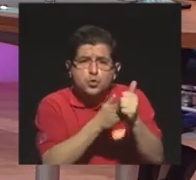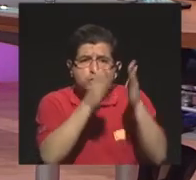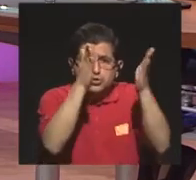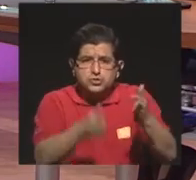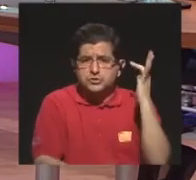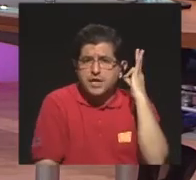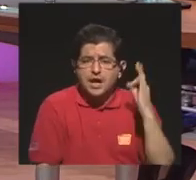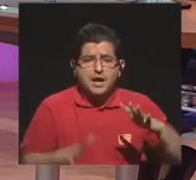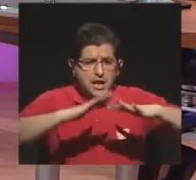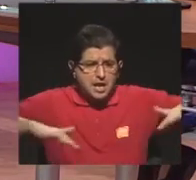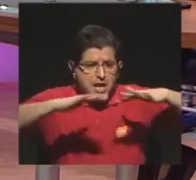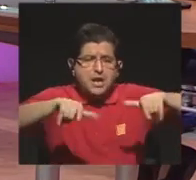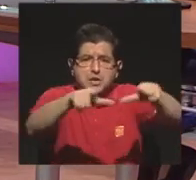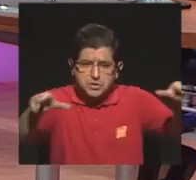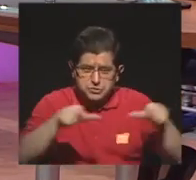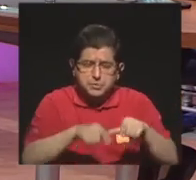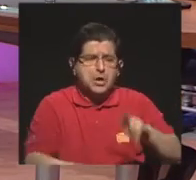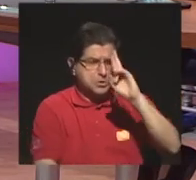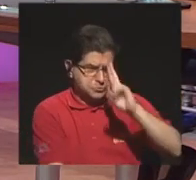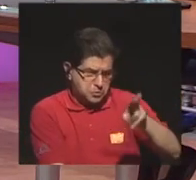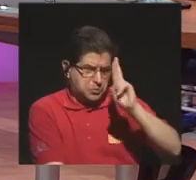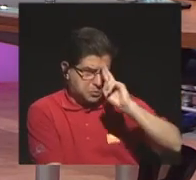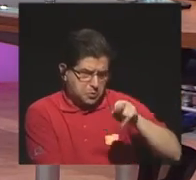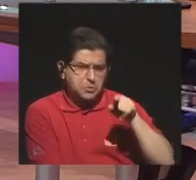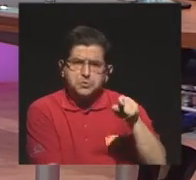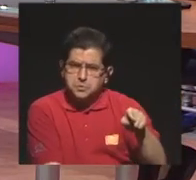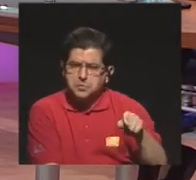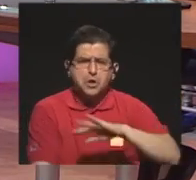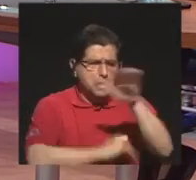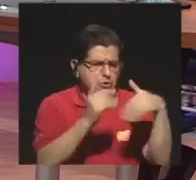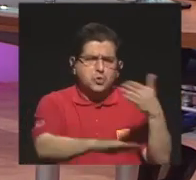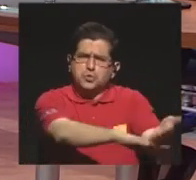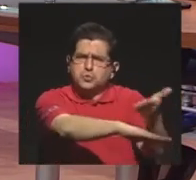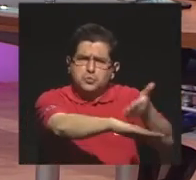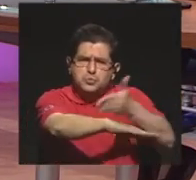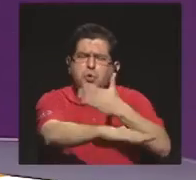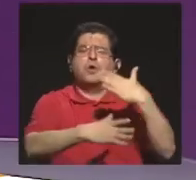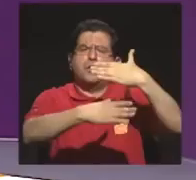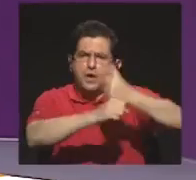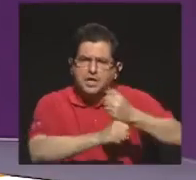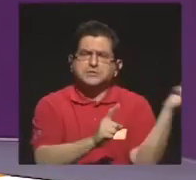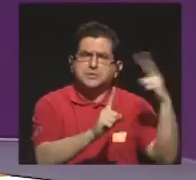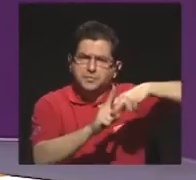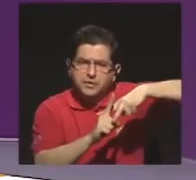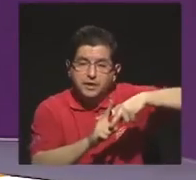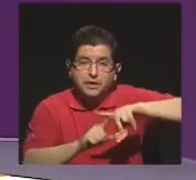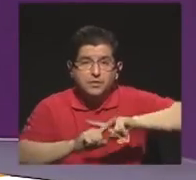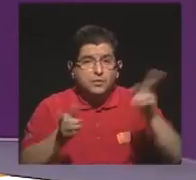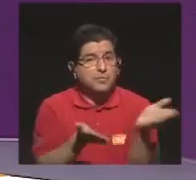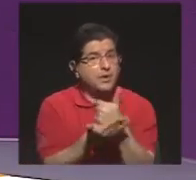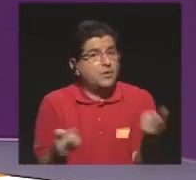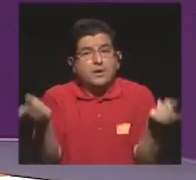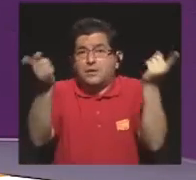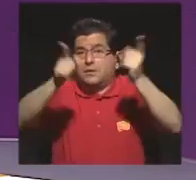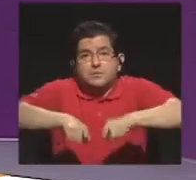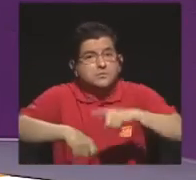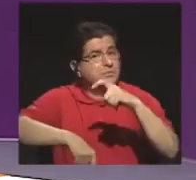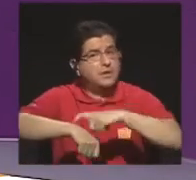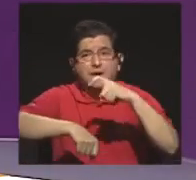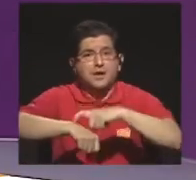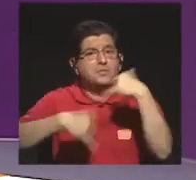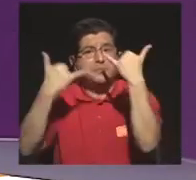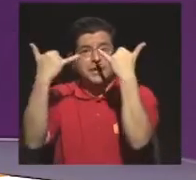los ámbitos locales y se le reconoce a esa lideresa por todos los avances que se están ejecutando, algo está pasando en el